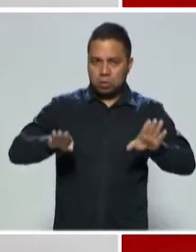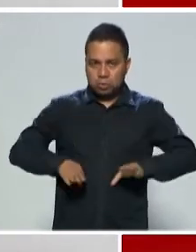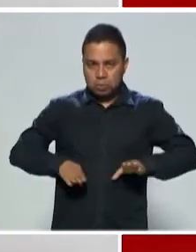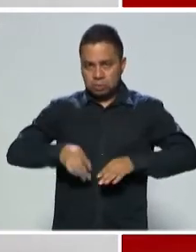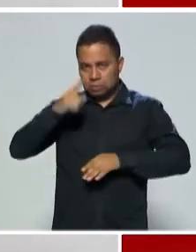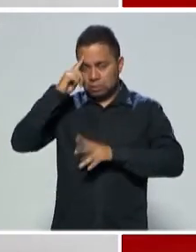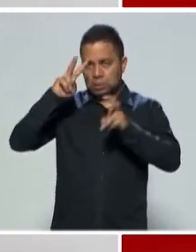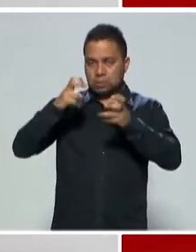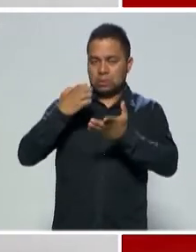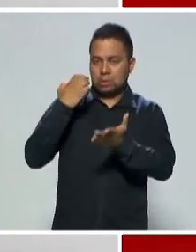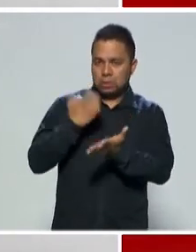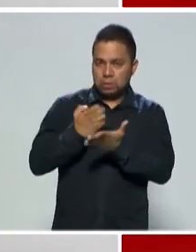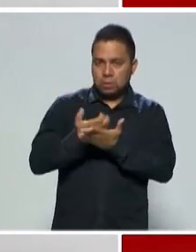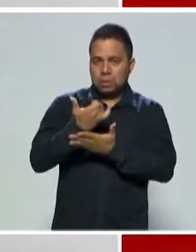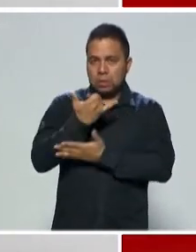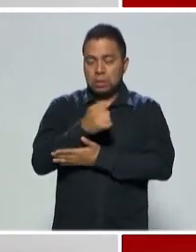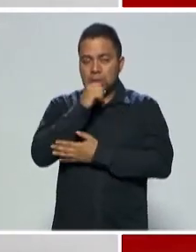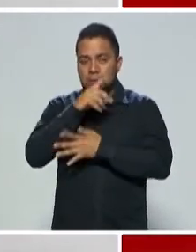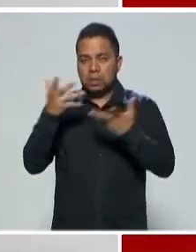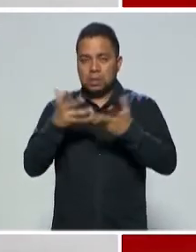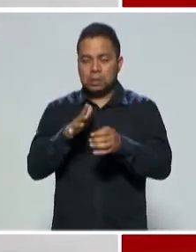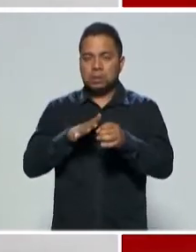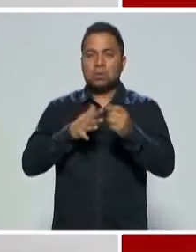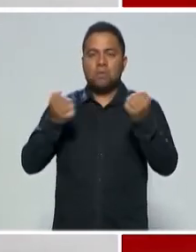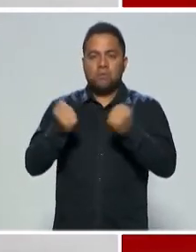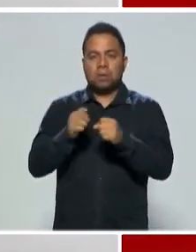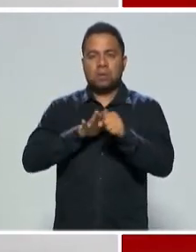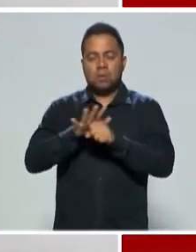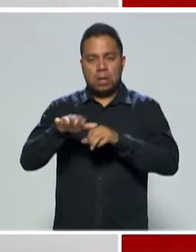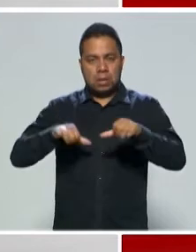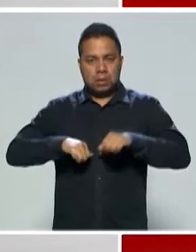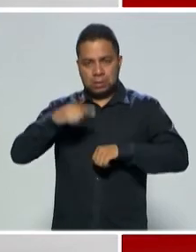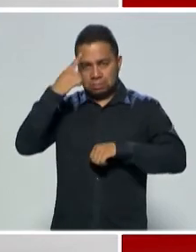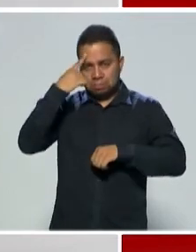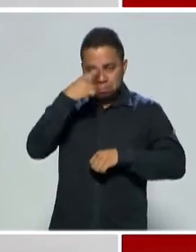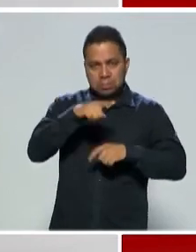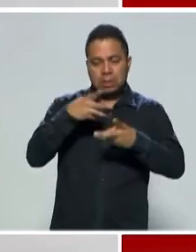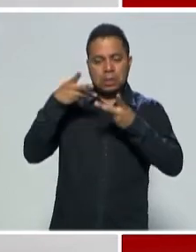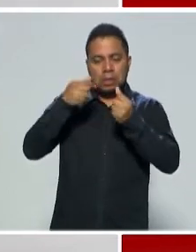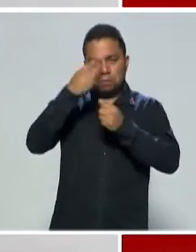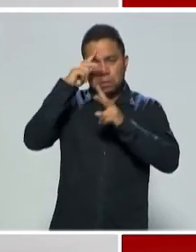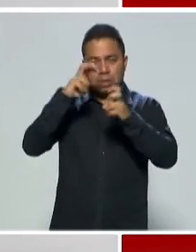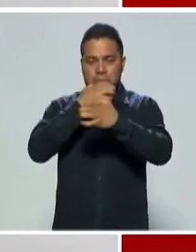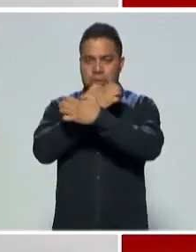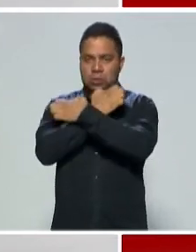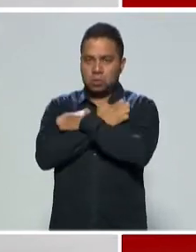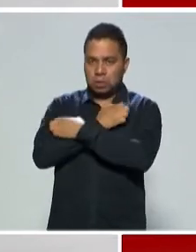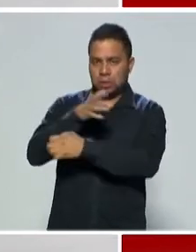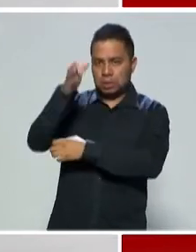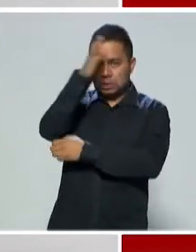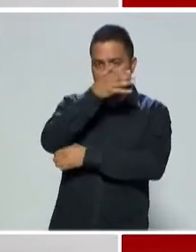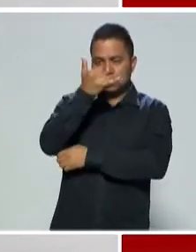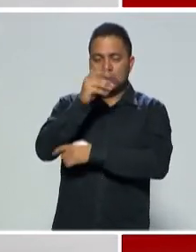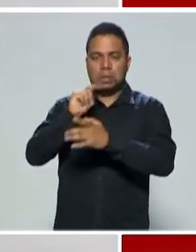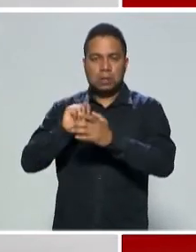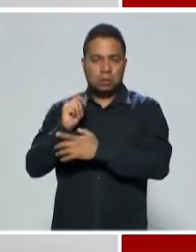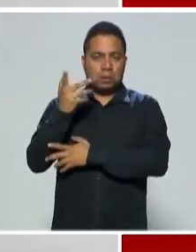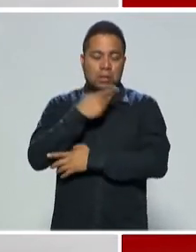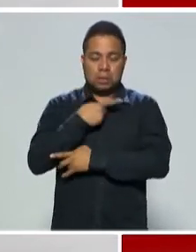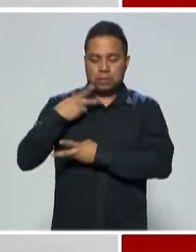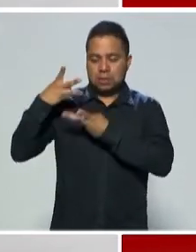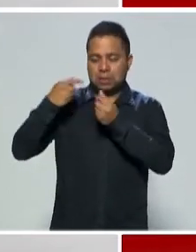de la economía y fortaleciendo sus acciones a favor de la inversión en educación ciencia y tecnología